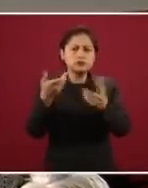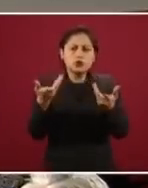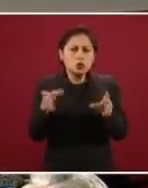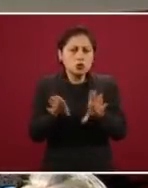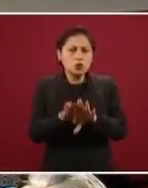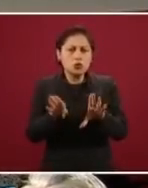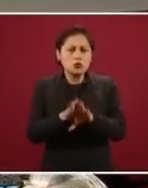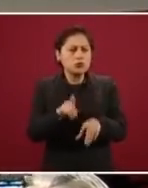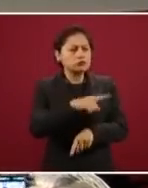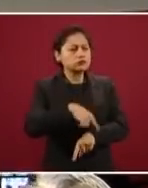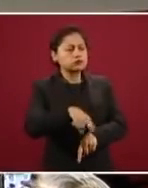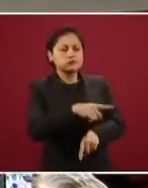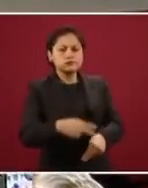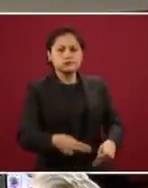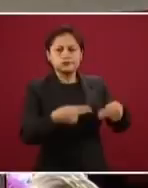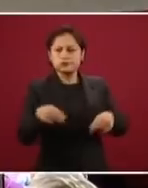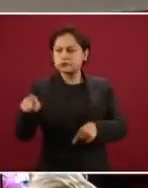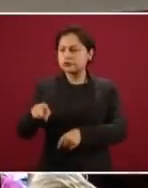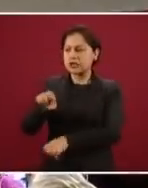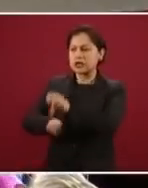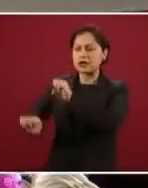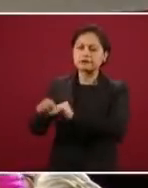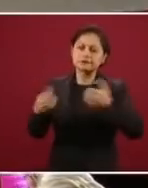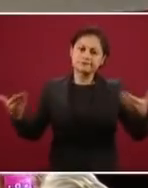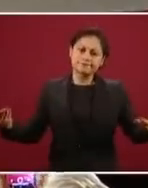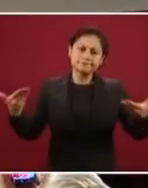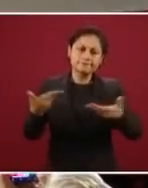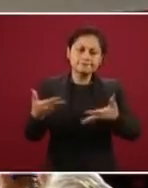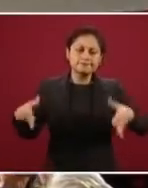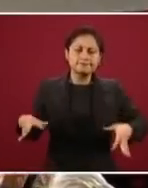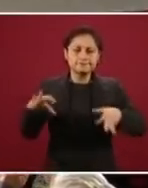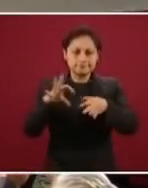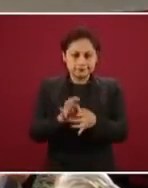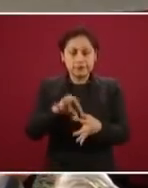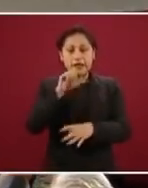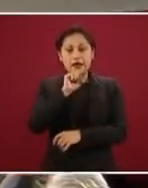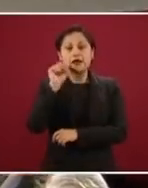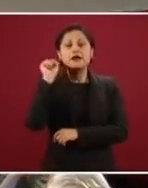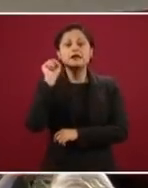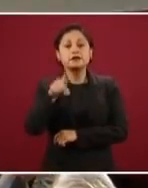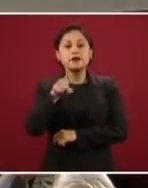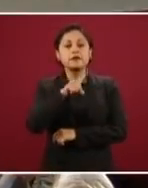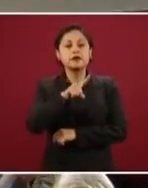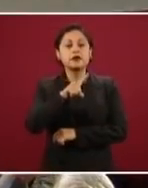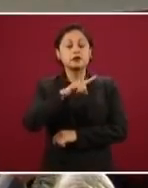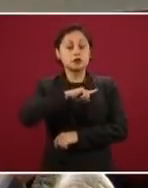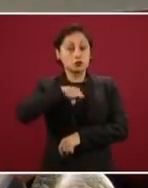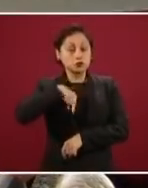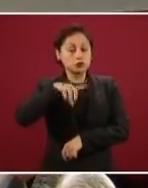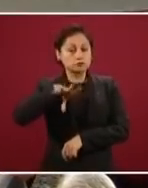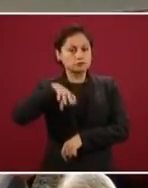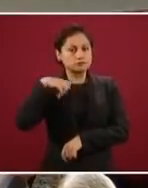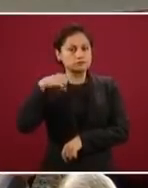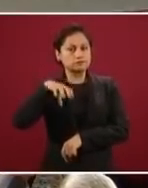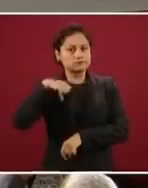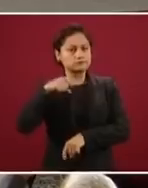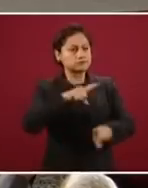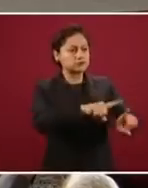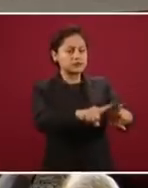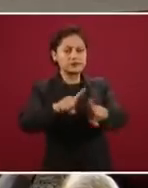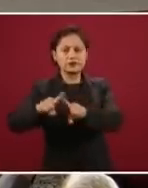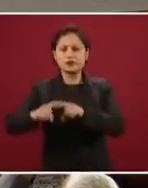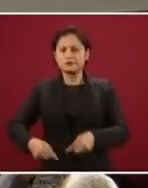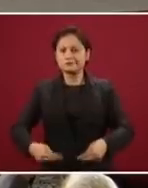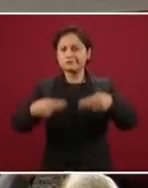también es el reflejo del esfuerzo de incluir a todos los agentes económicos para contribuir en mejorar